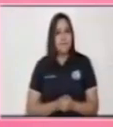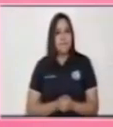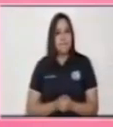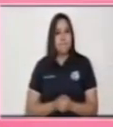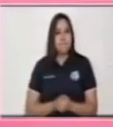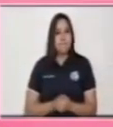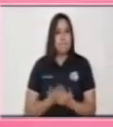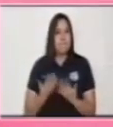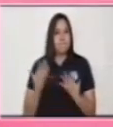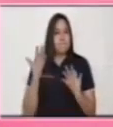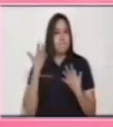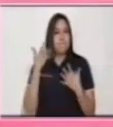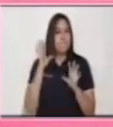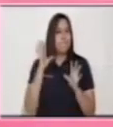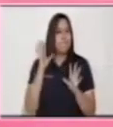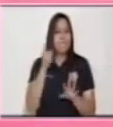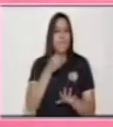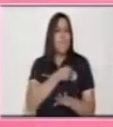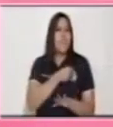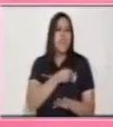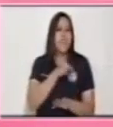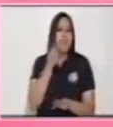no sé, ¿qué quieres que sean?